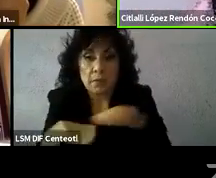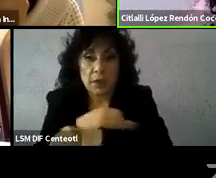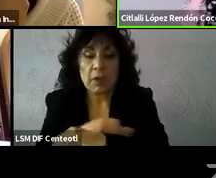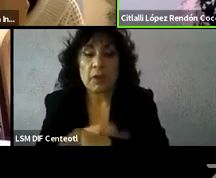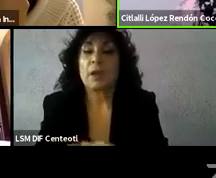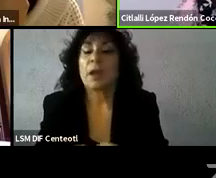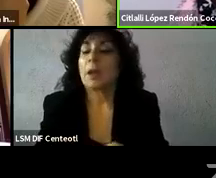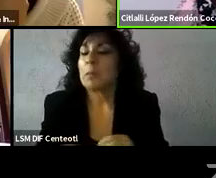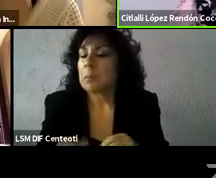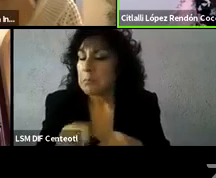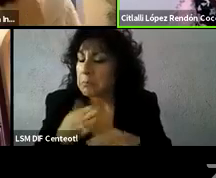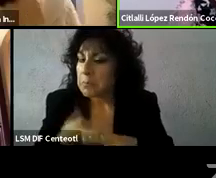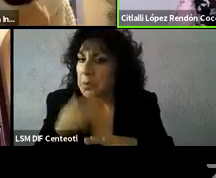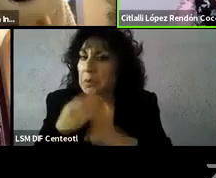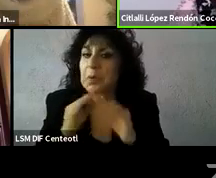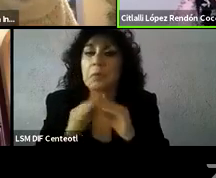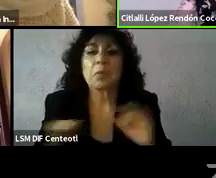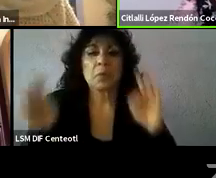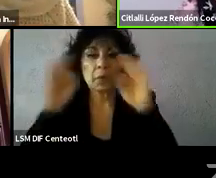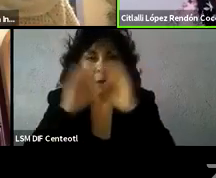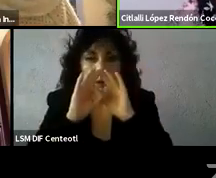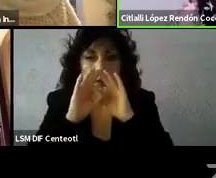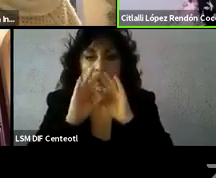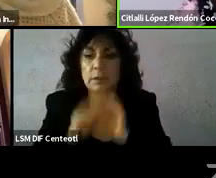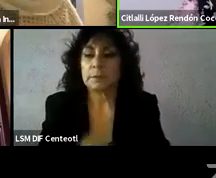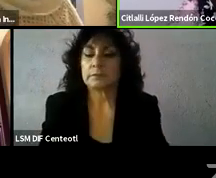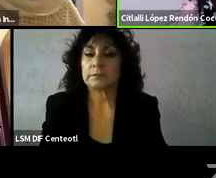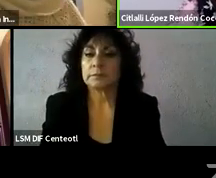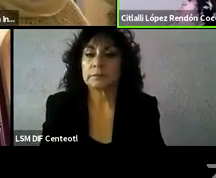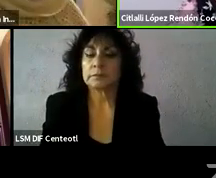la palabra a mis compañeras que sí están en aula.